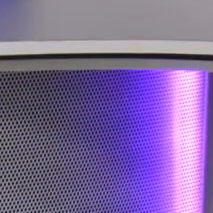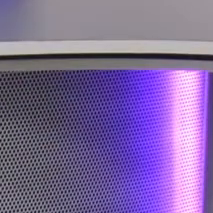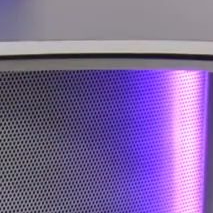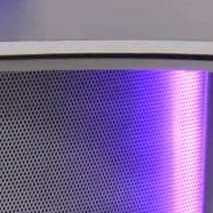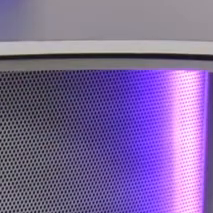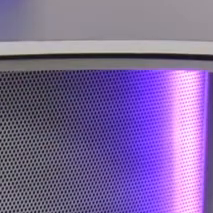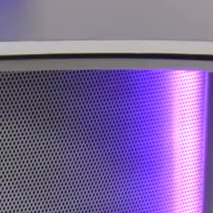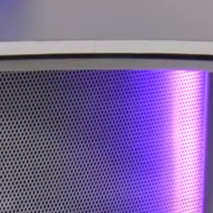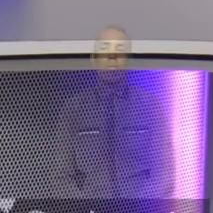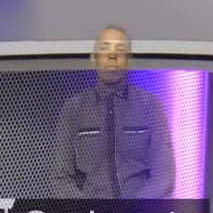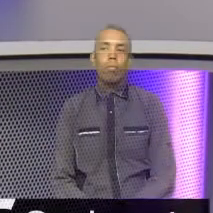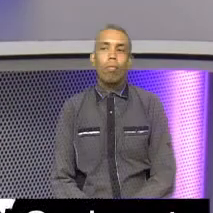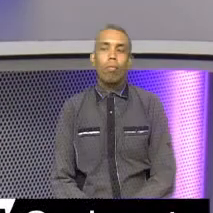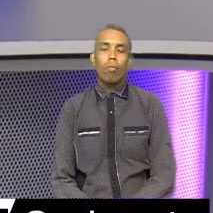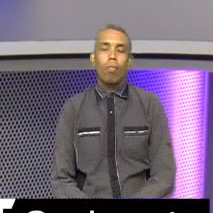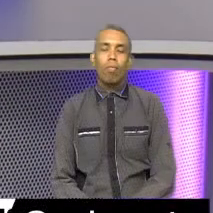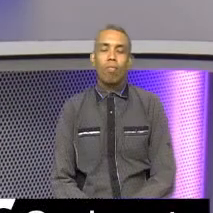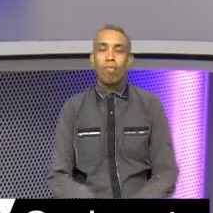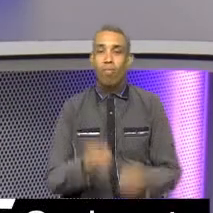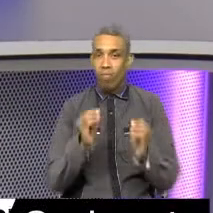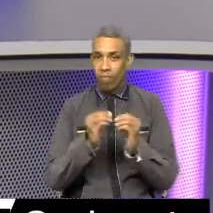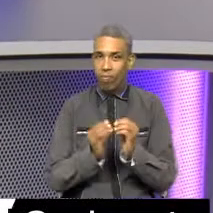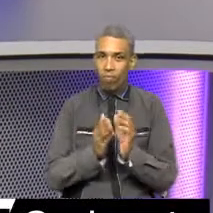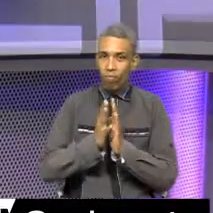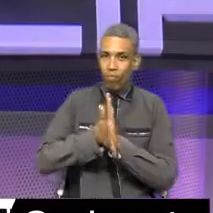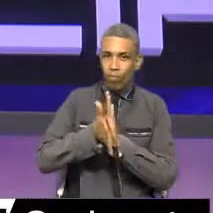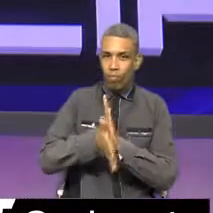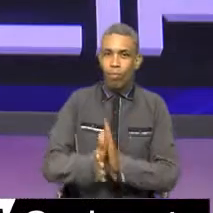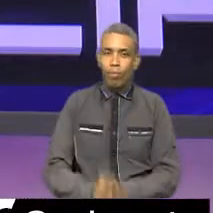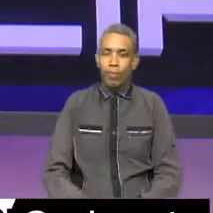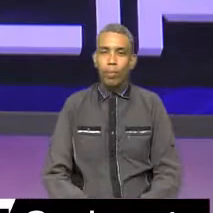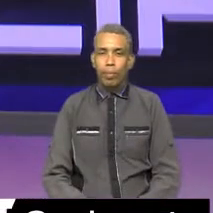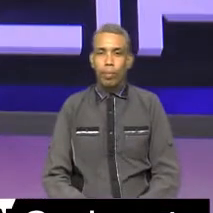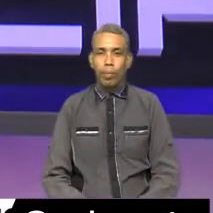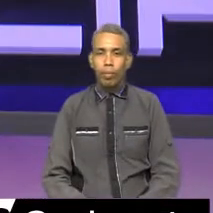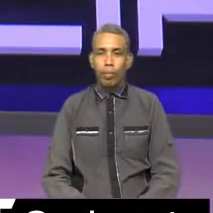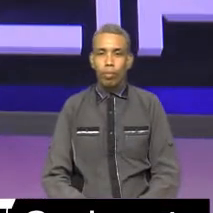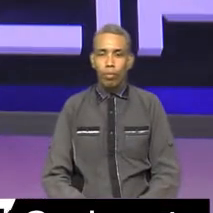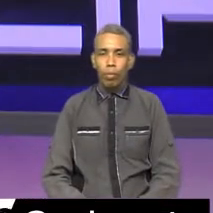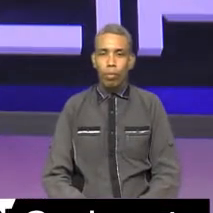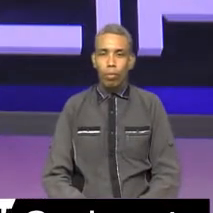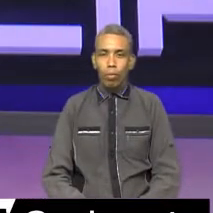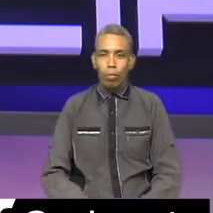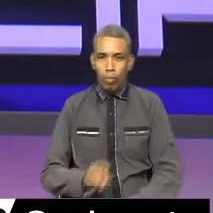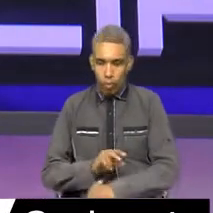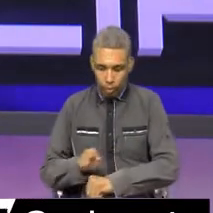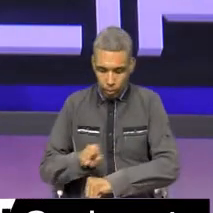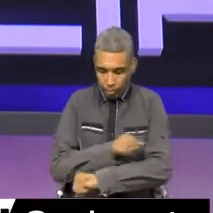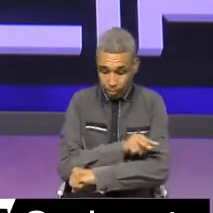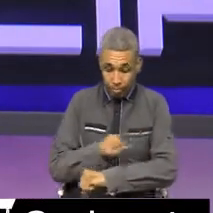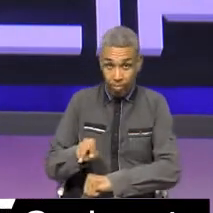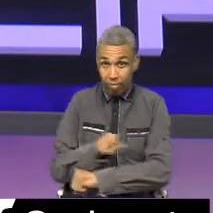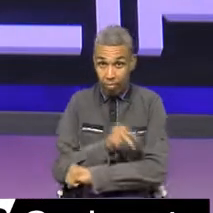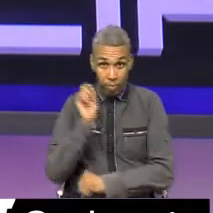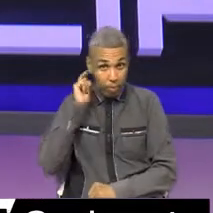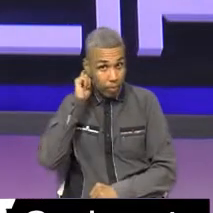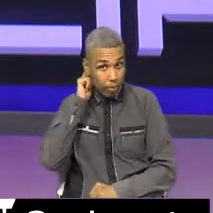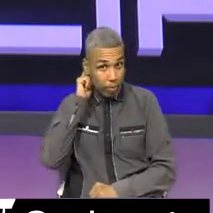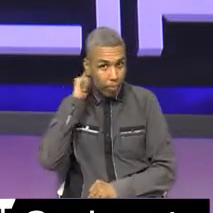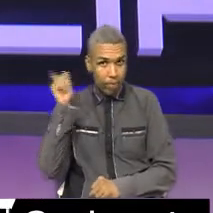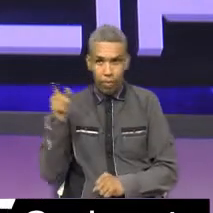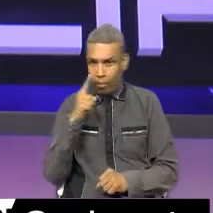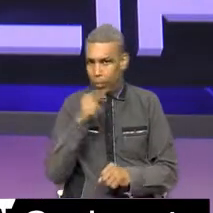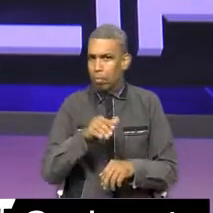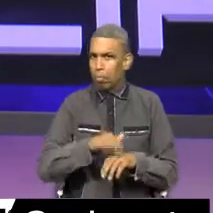Gracias por preferirnos. Tenemos más información importante para usted. La personería municipal llegó a la cárcel de Barranca Bermeja con la campaña sobre la